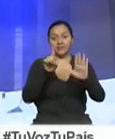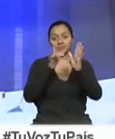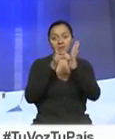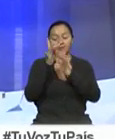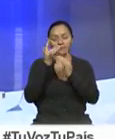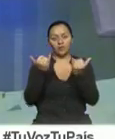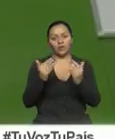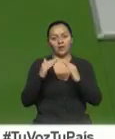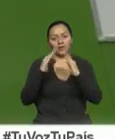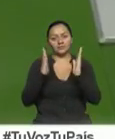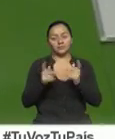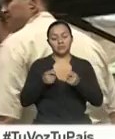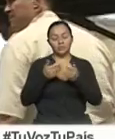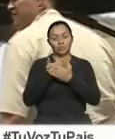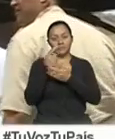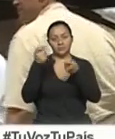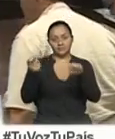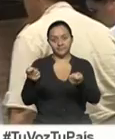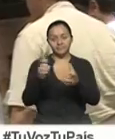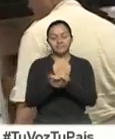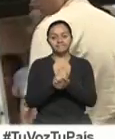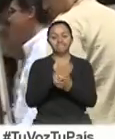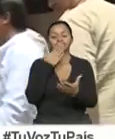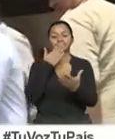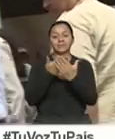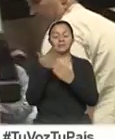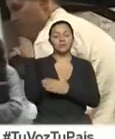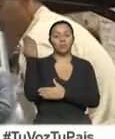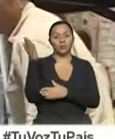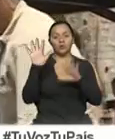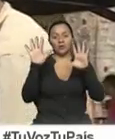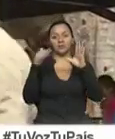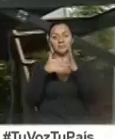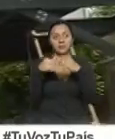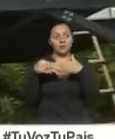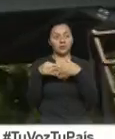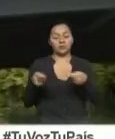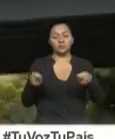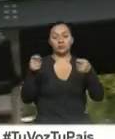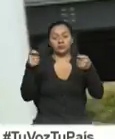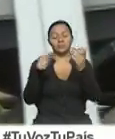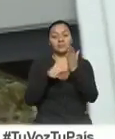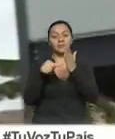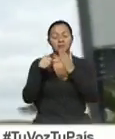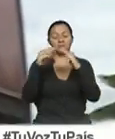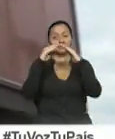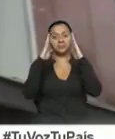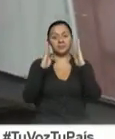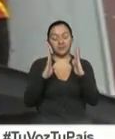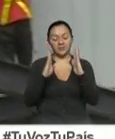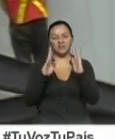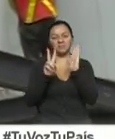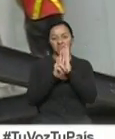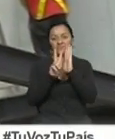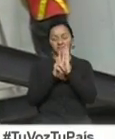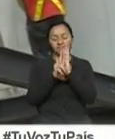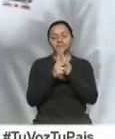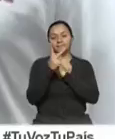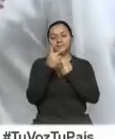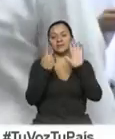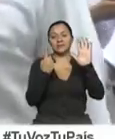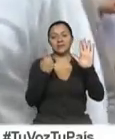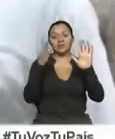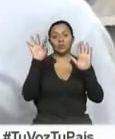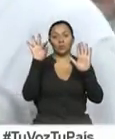abril. Gracias al bono de $10,000 otorgado por el Ministerio de Vivienda y Desarrollo, Midubi,